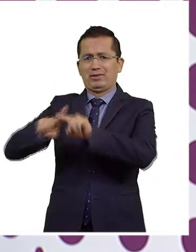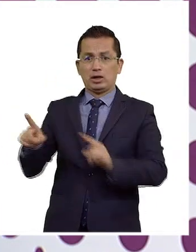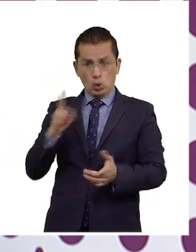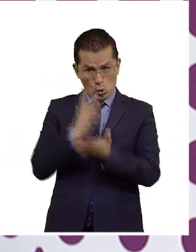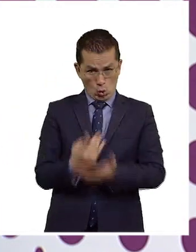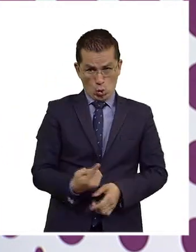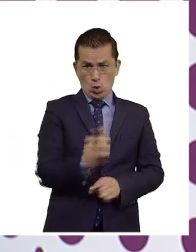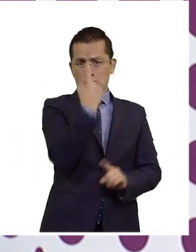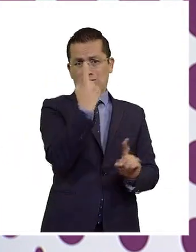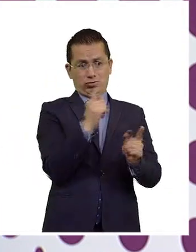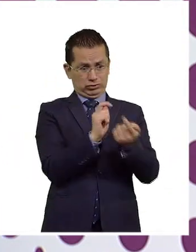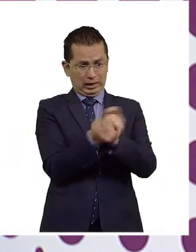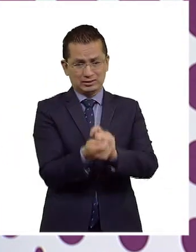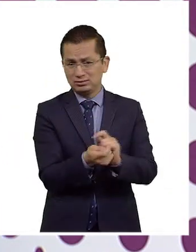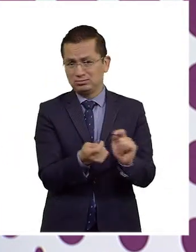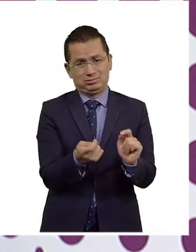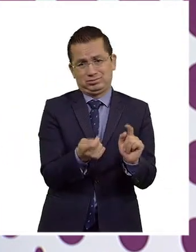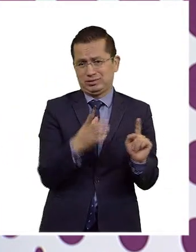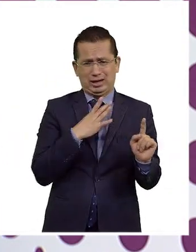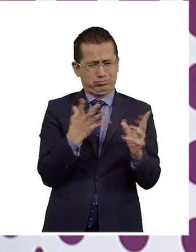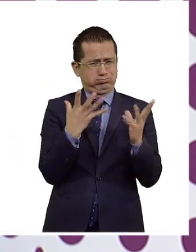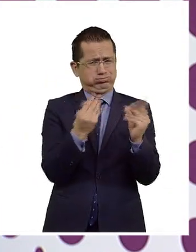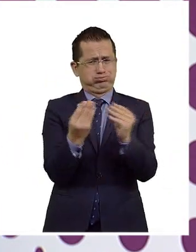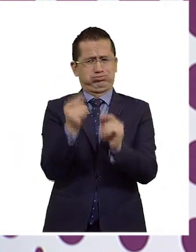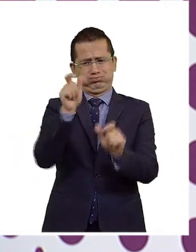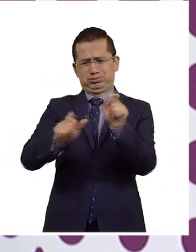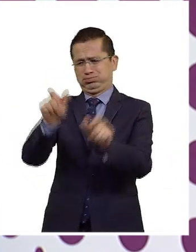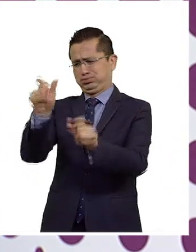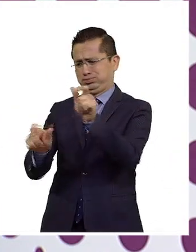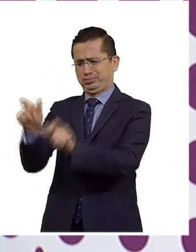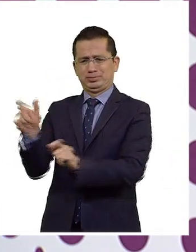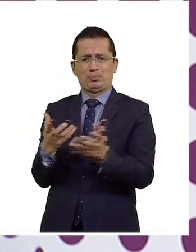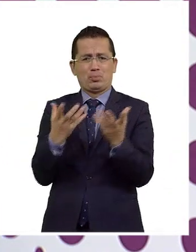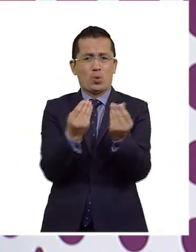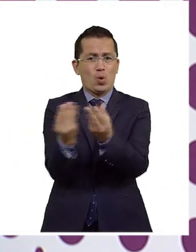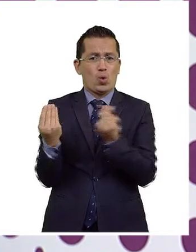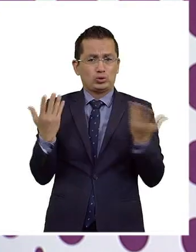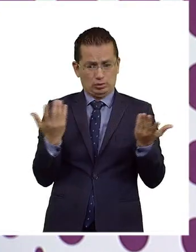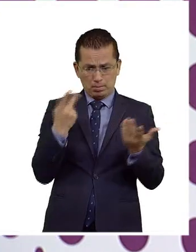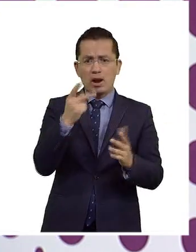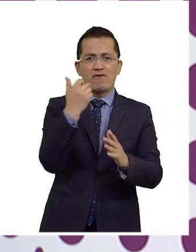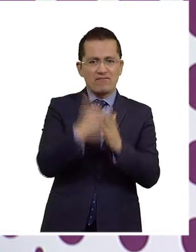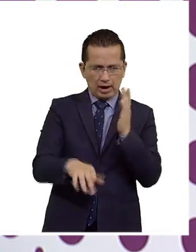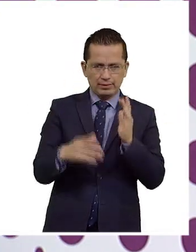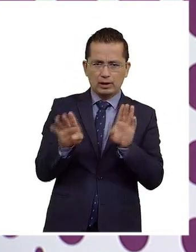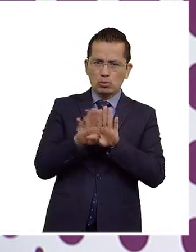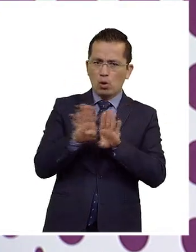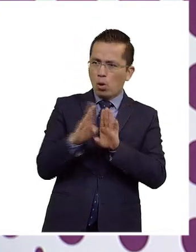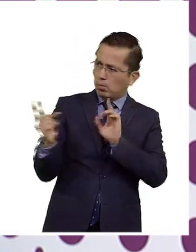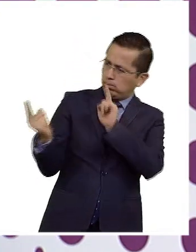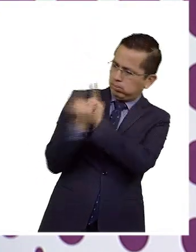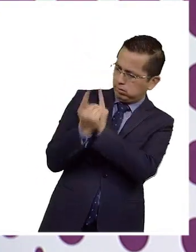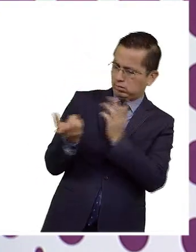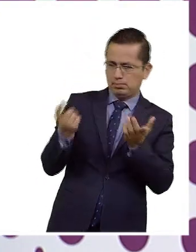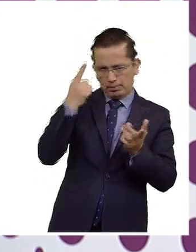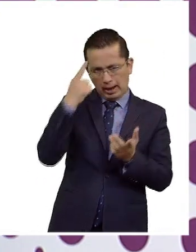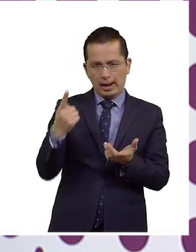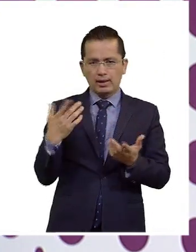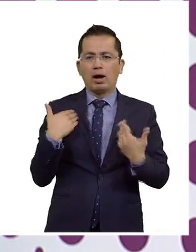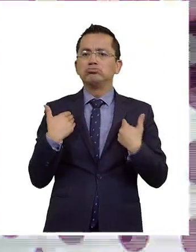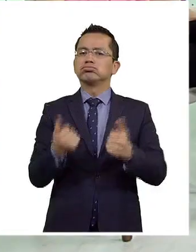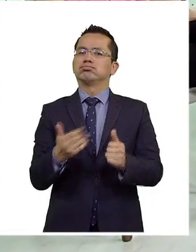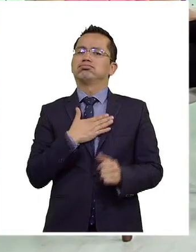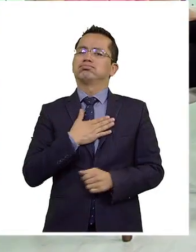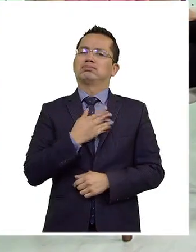la oportunidad de encontrarse con sus pares y poder identificarse, y mucho menos una autoridad en la escuela. Por supuesto. Entonces,